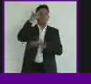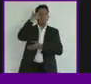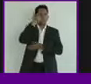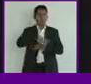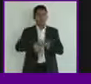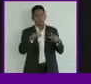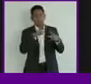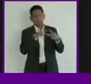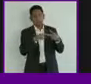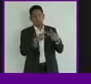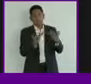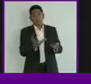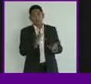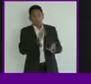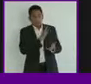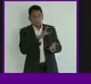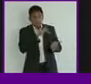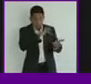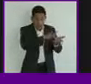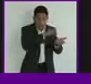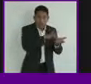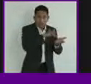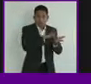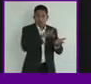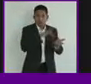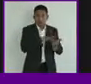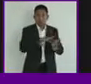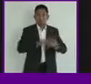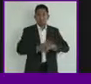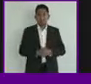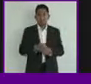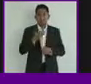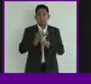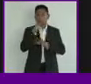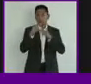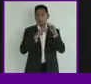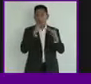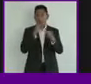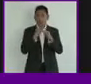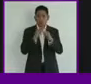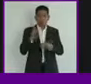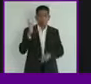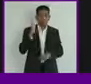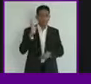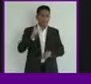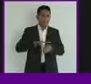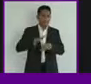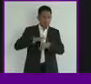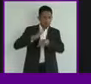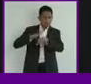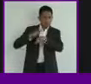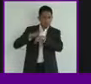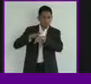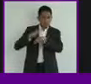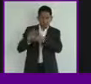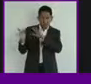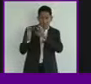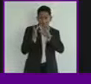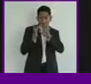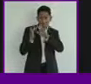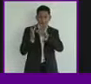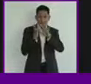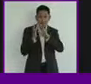mundo fugaz, pero interconectado. Como segundo punto, se habló de las potencialidades tecnológicas, la